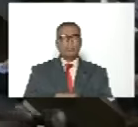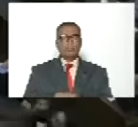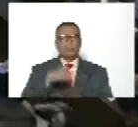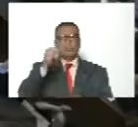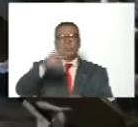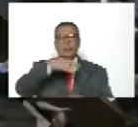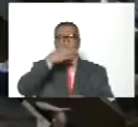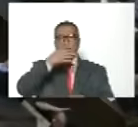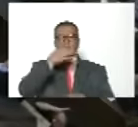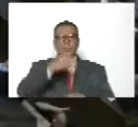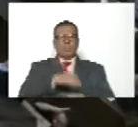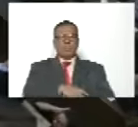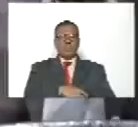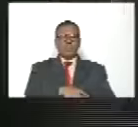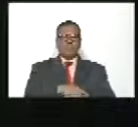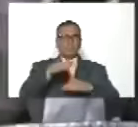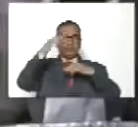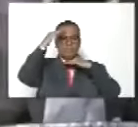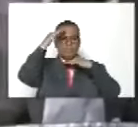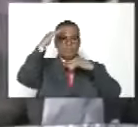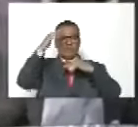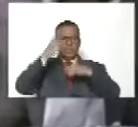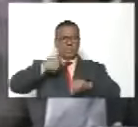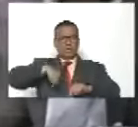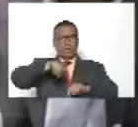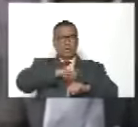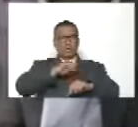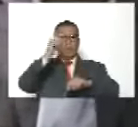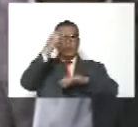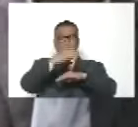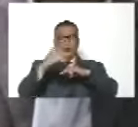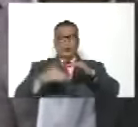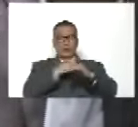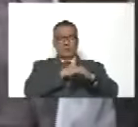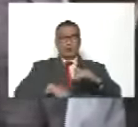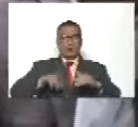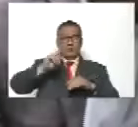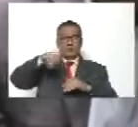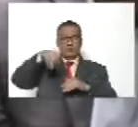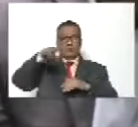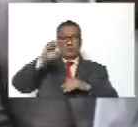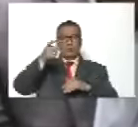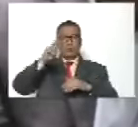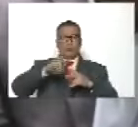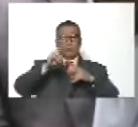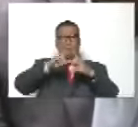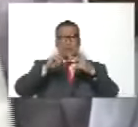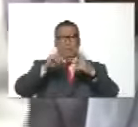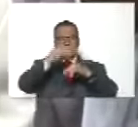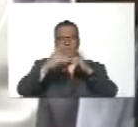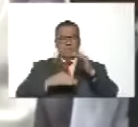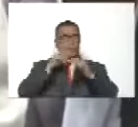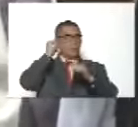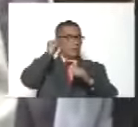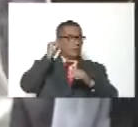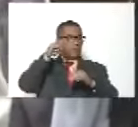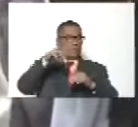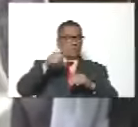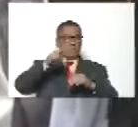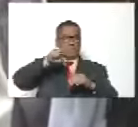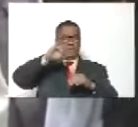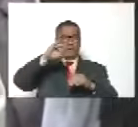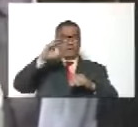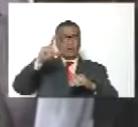Buenas tardes. Saludo a nuestro primer vicepresidente, Pedro Infante, a nuestra segunda vicepresidenta, América